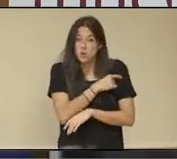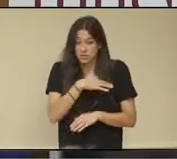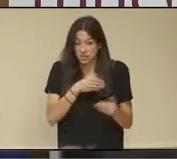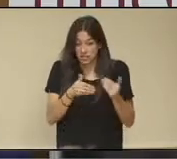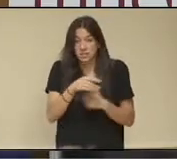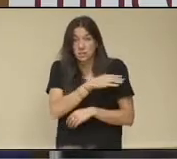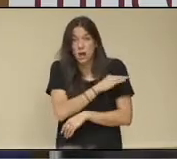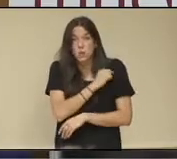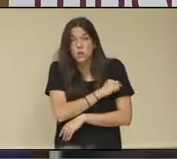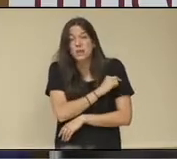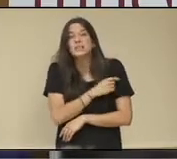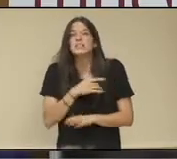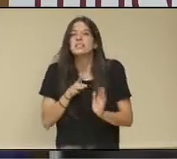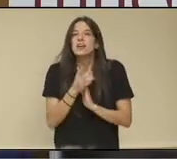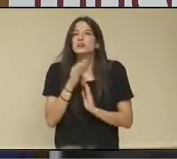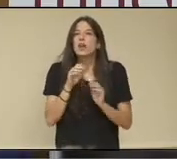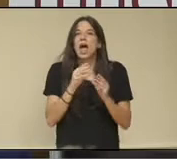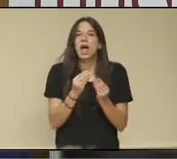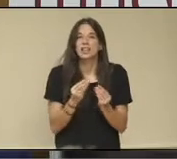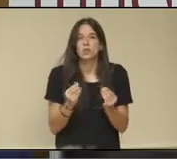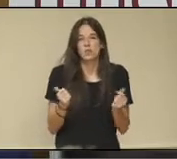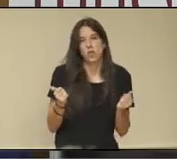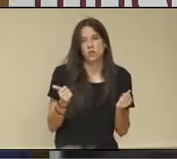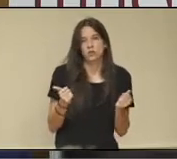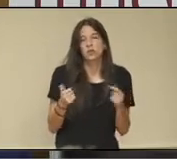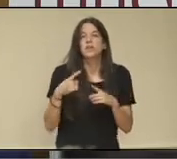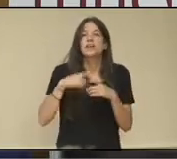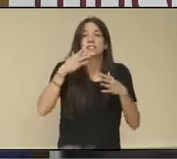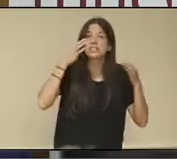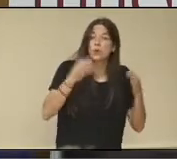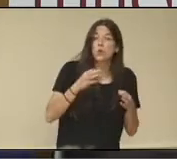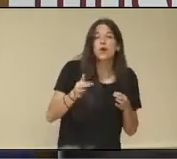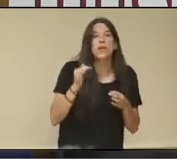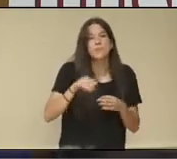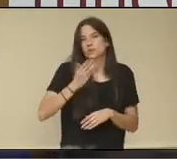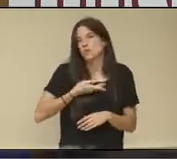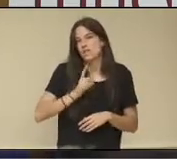son atenuados, es decir, son seguros y no hacen daño.